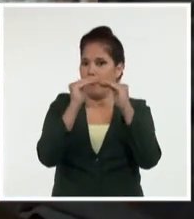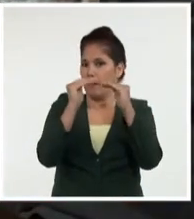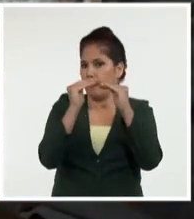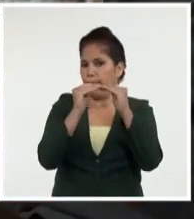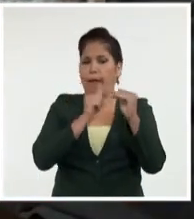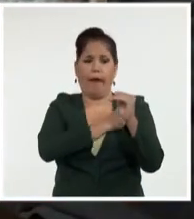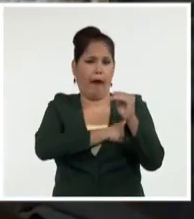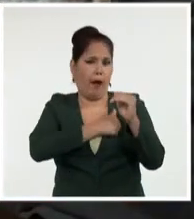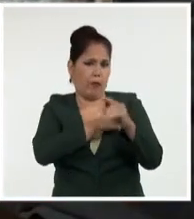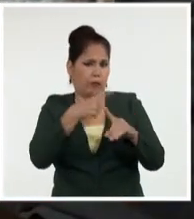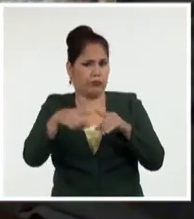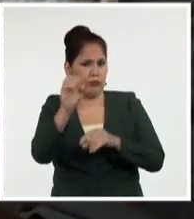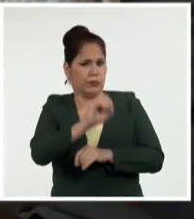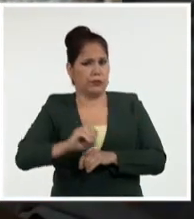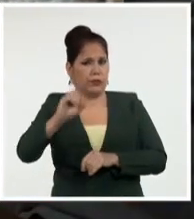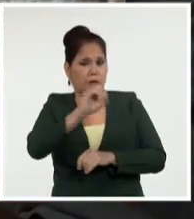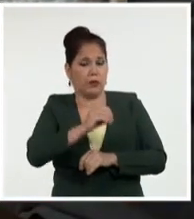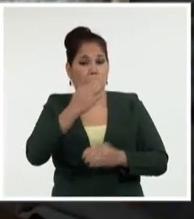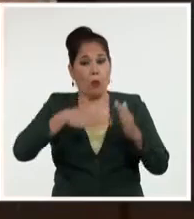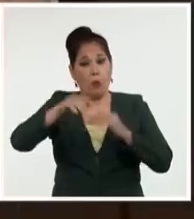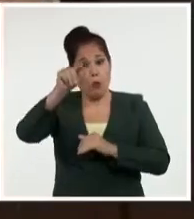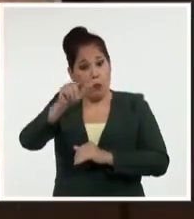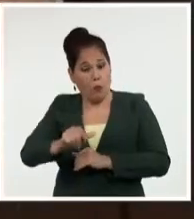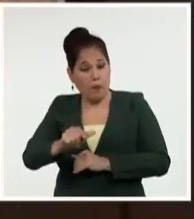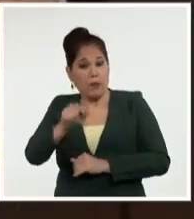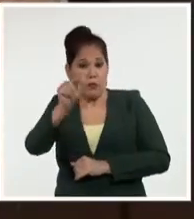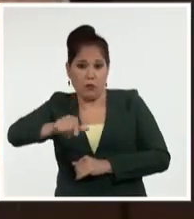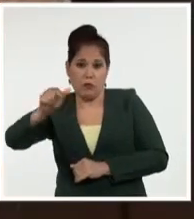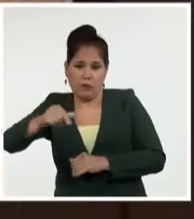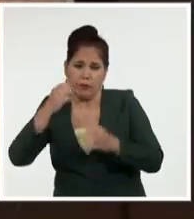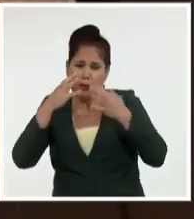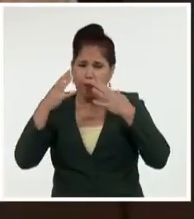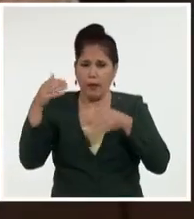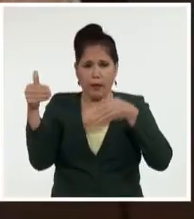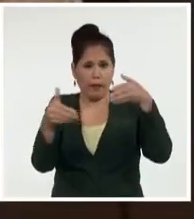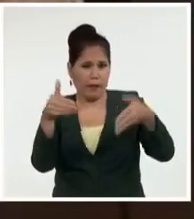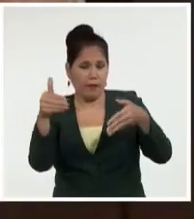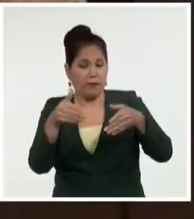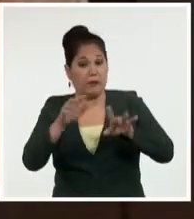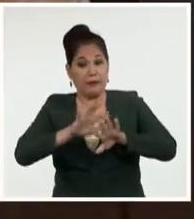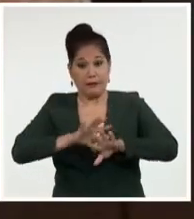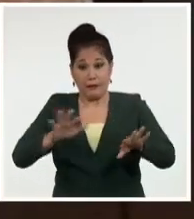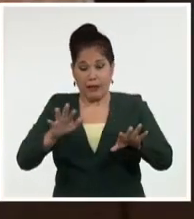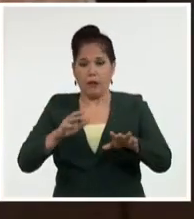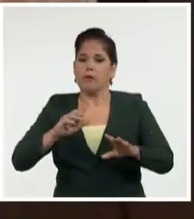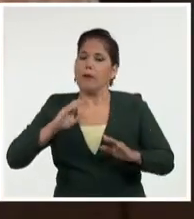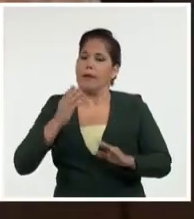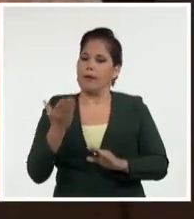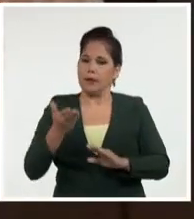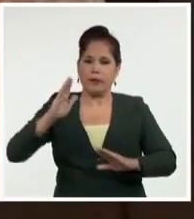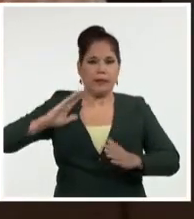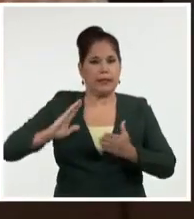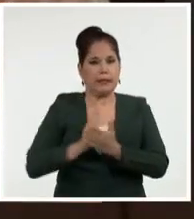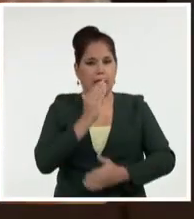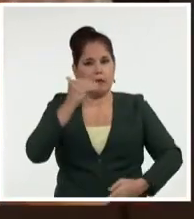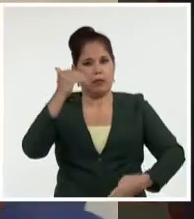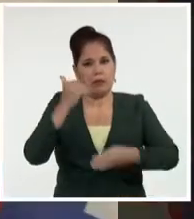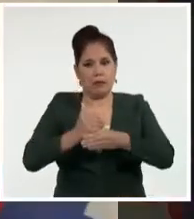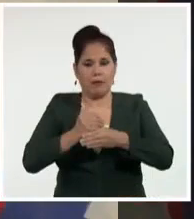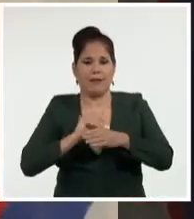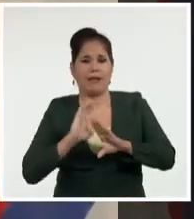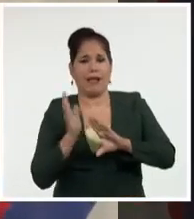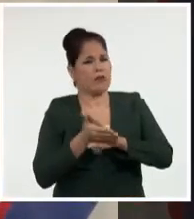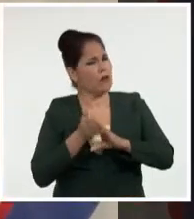otras organizaciones y cubanos y cubanas diversas, se unen para exigir el fin de las sanciones. Apelan una vez más a